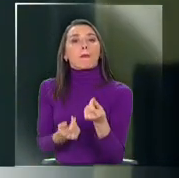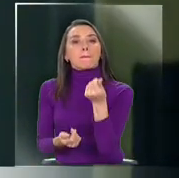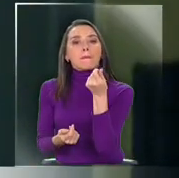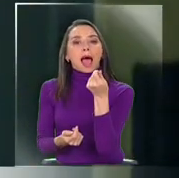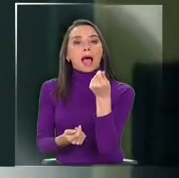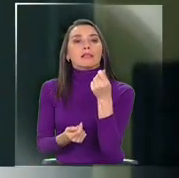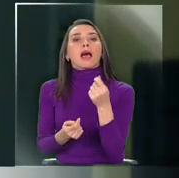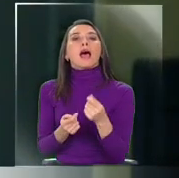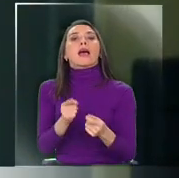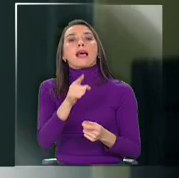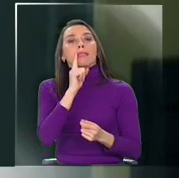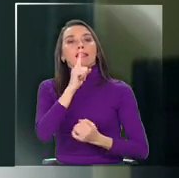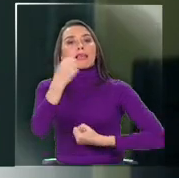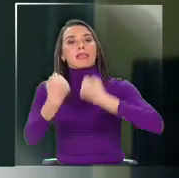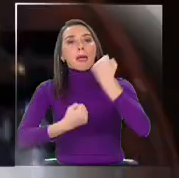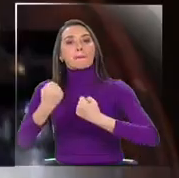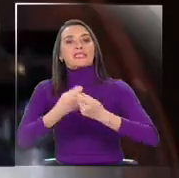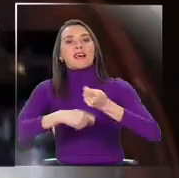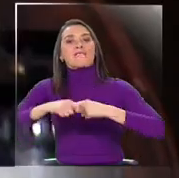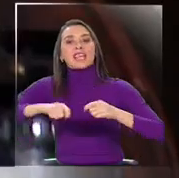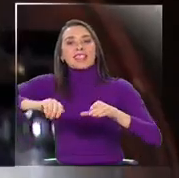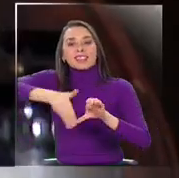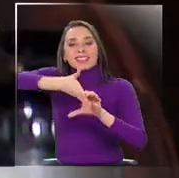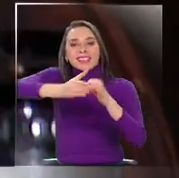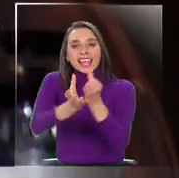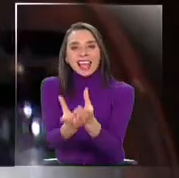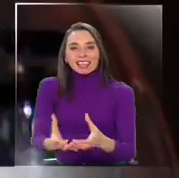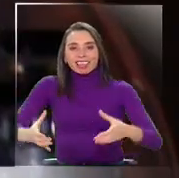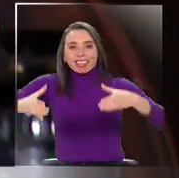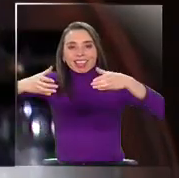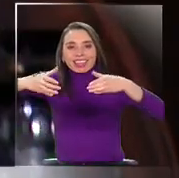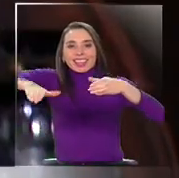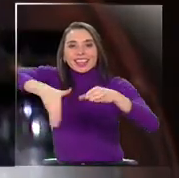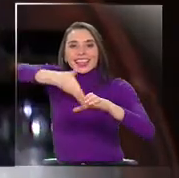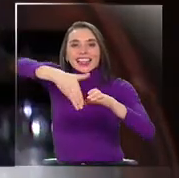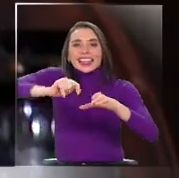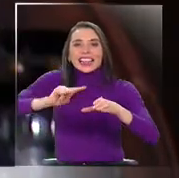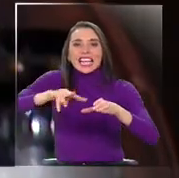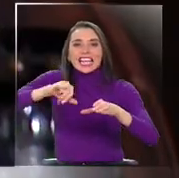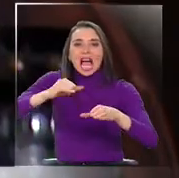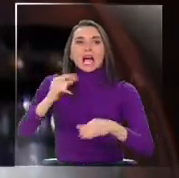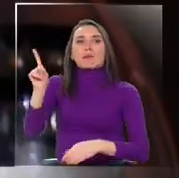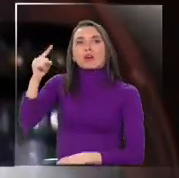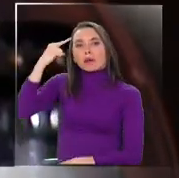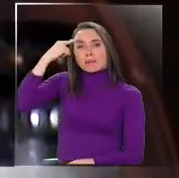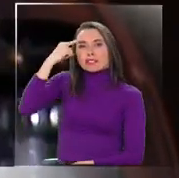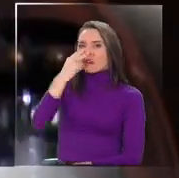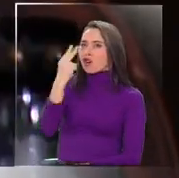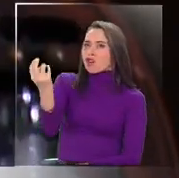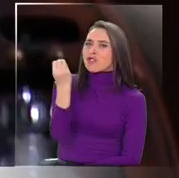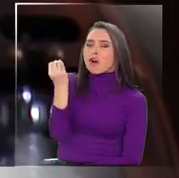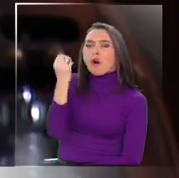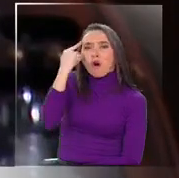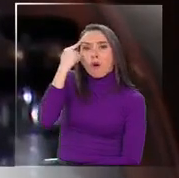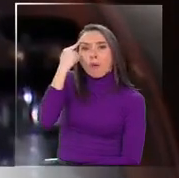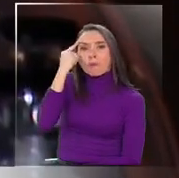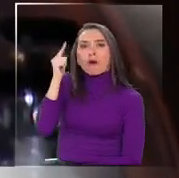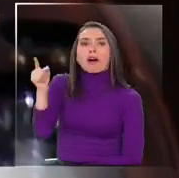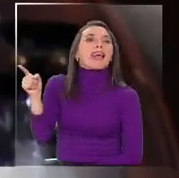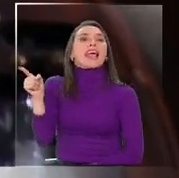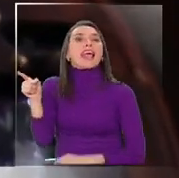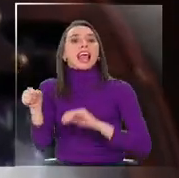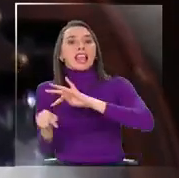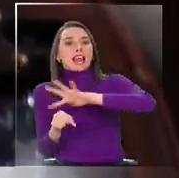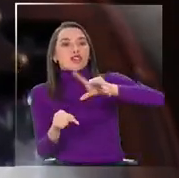que ellos mantenían de venta de tinajas. ¿Por qué no pensó bien las cosas antes de hacer ese daño tan grande? ¿Por qué? Si le robó a mi hijo,